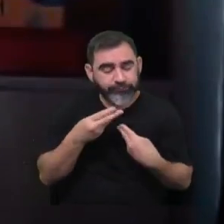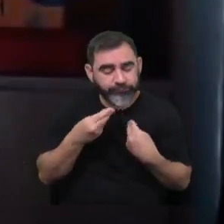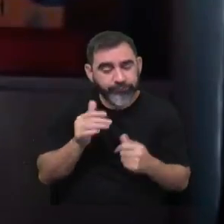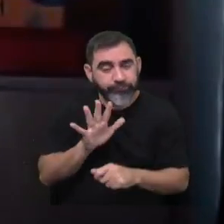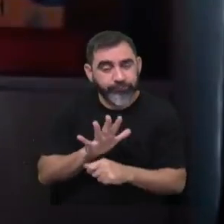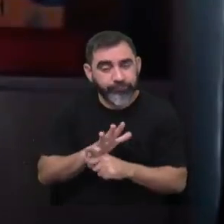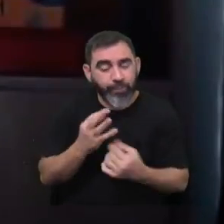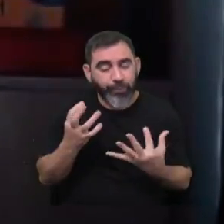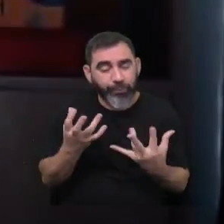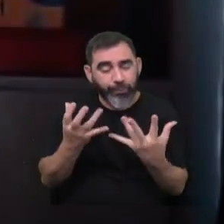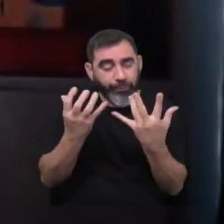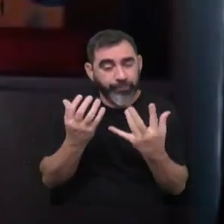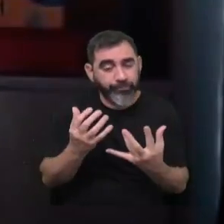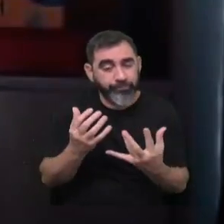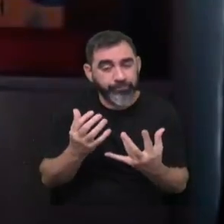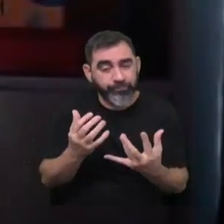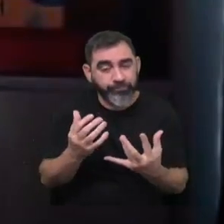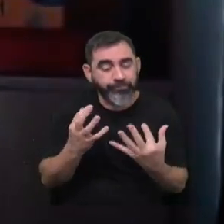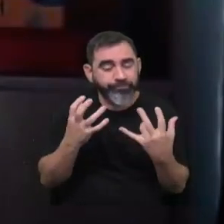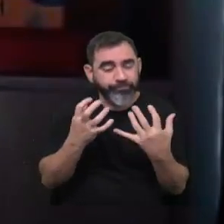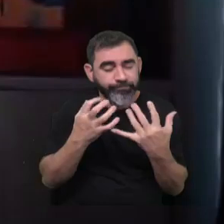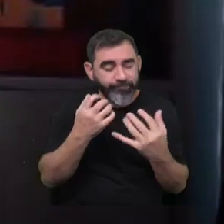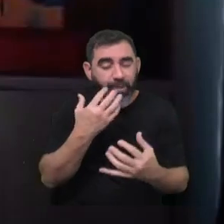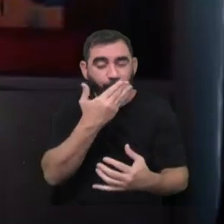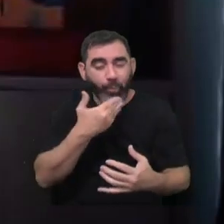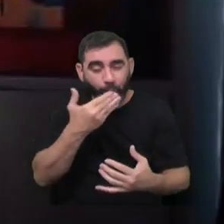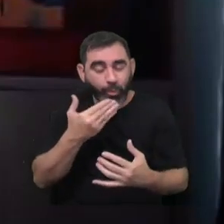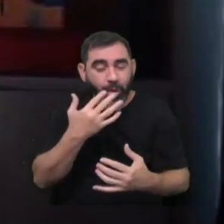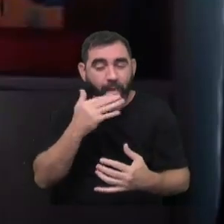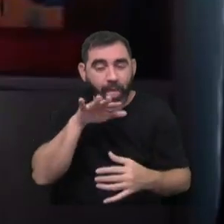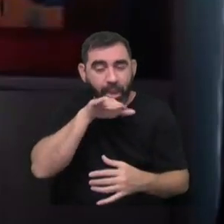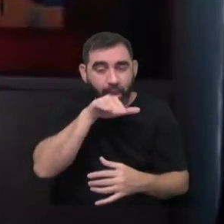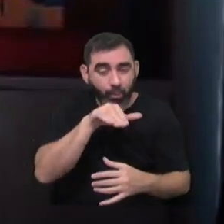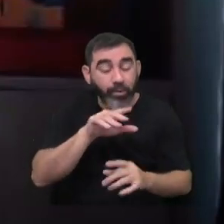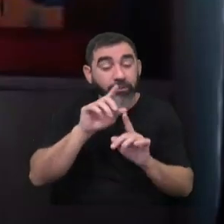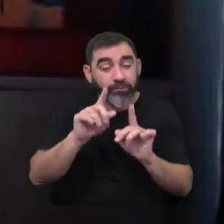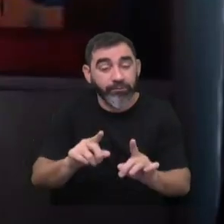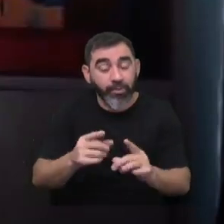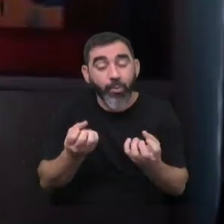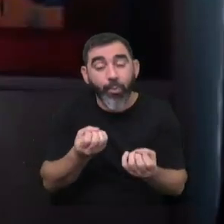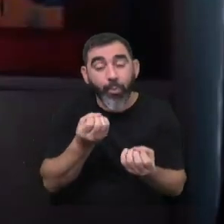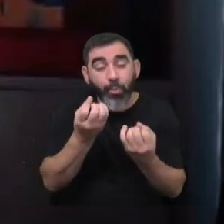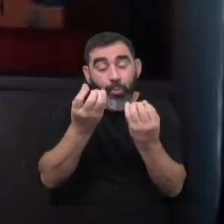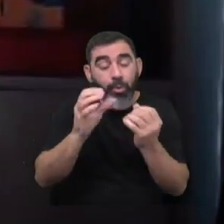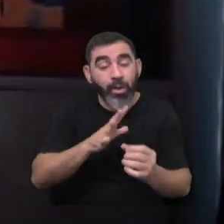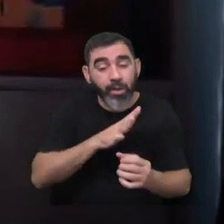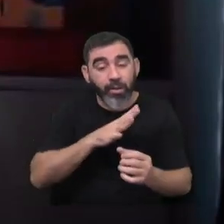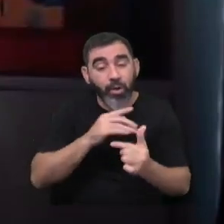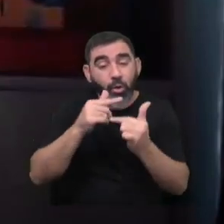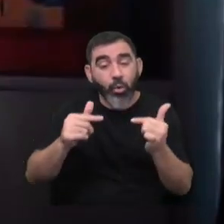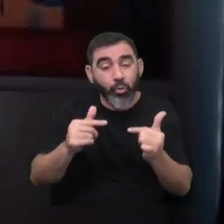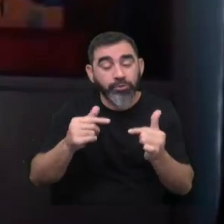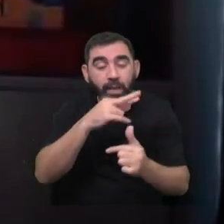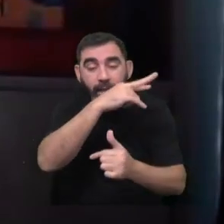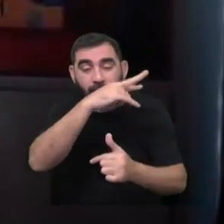de efervescencia, que es como ese hormigueo en la boca, en la lengua. Y además las burbujas transportan compuestos aromáticos